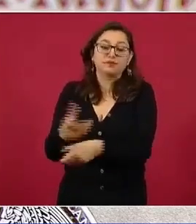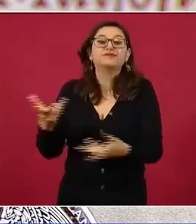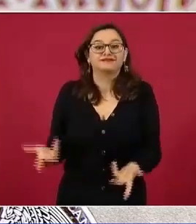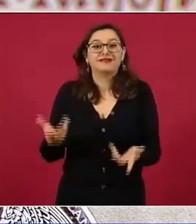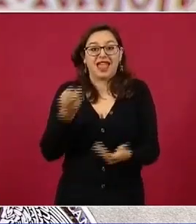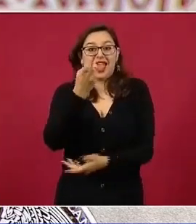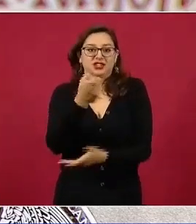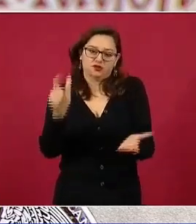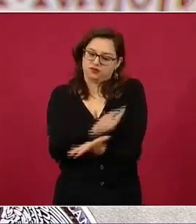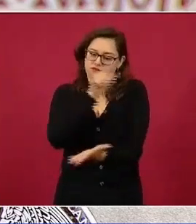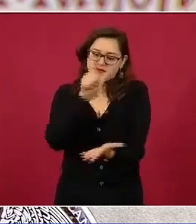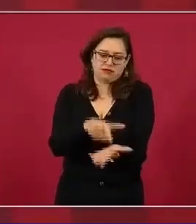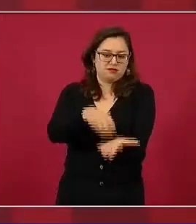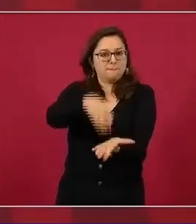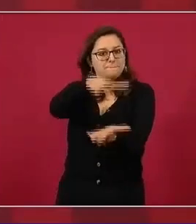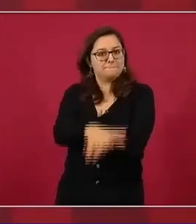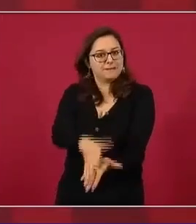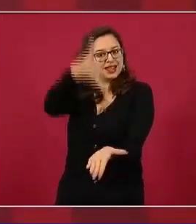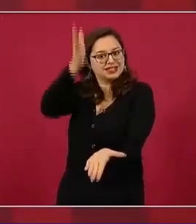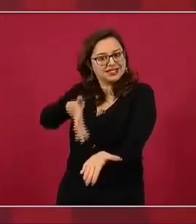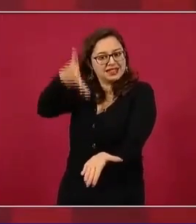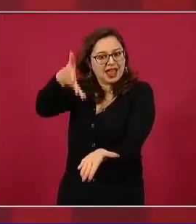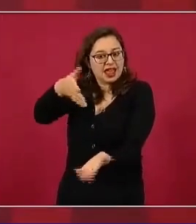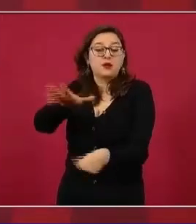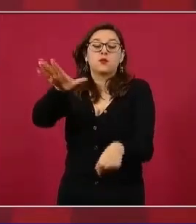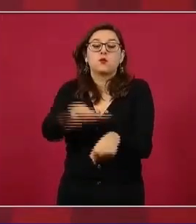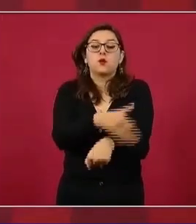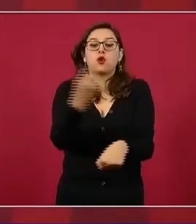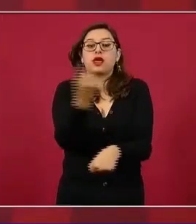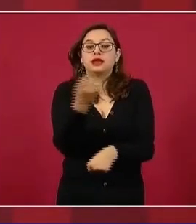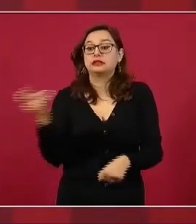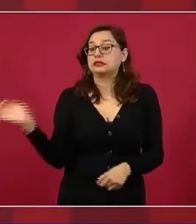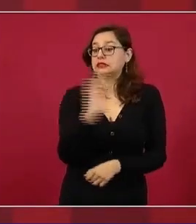a capricho o a capacidad de